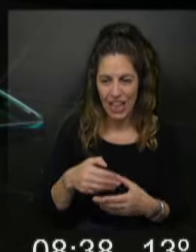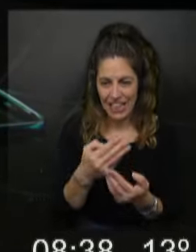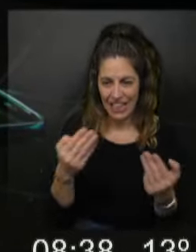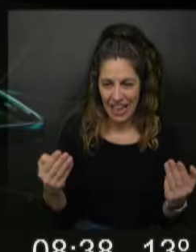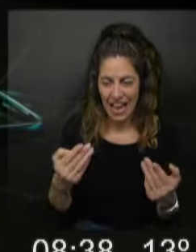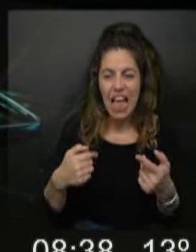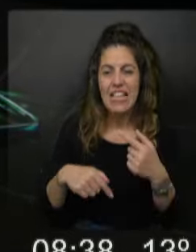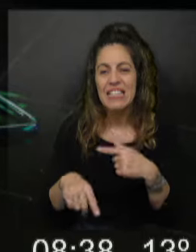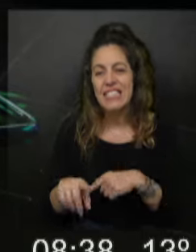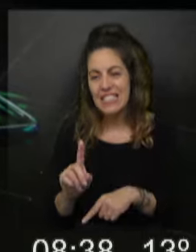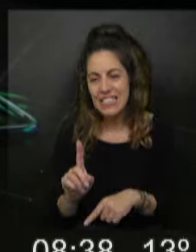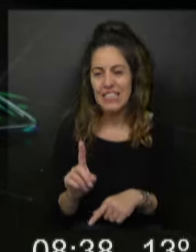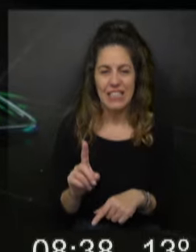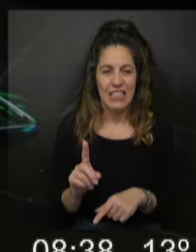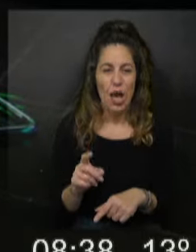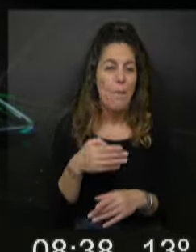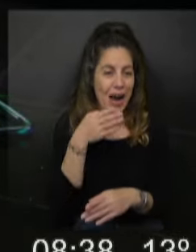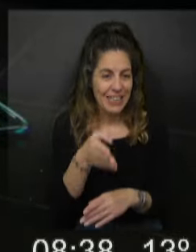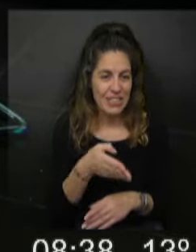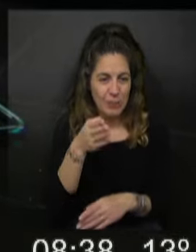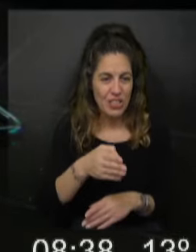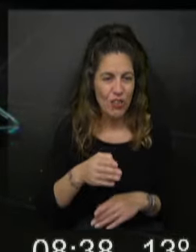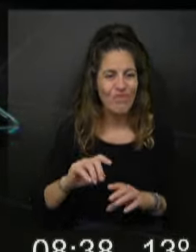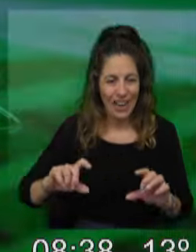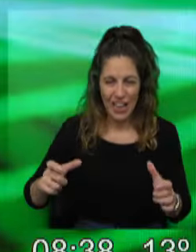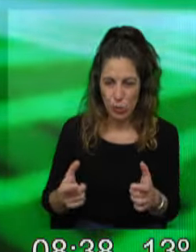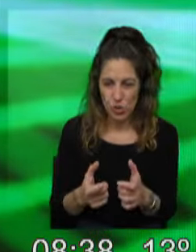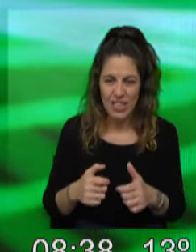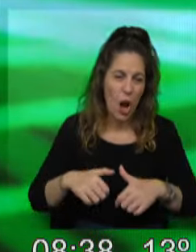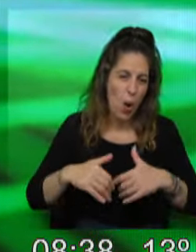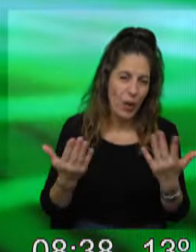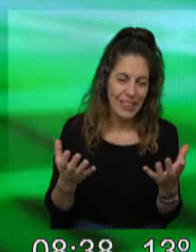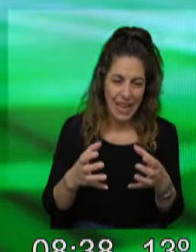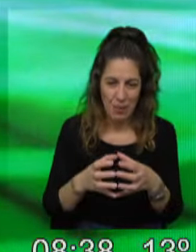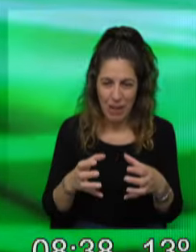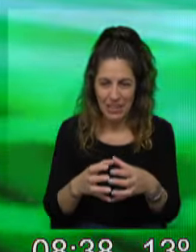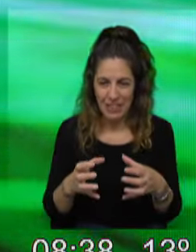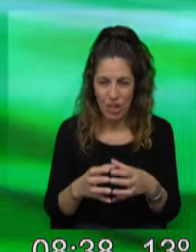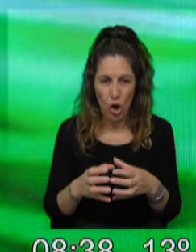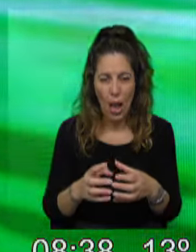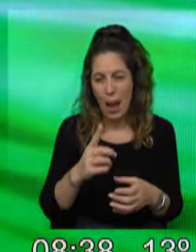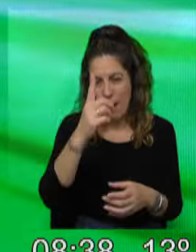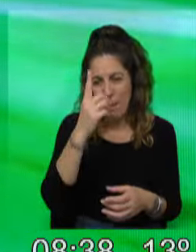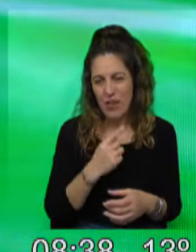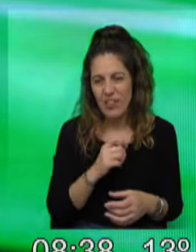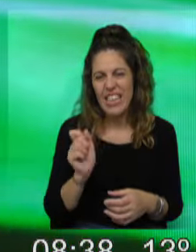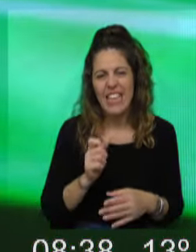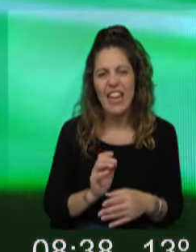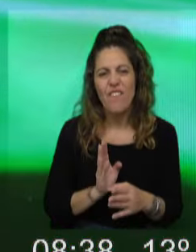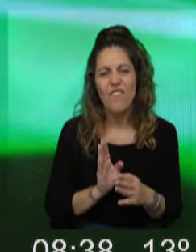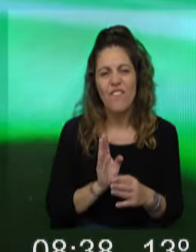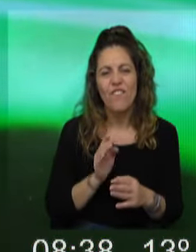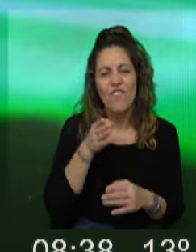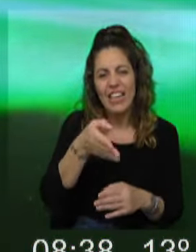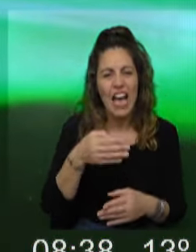mientras que si la eh participación es más restringida cualquiera sea el partido el perfil de aquellos que van a votar son los más